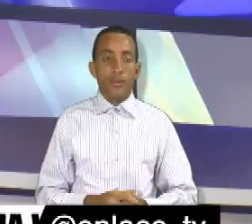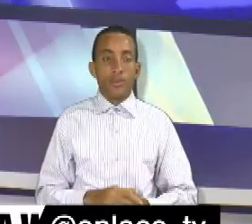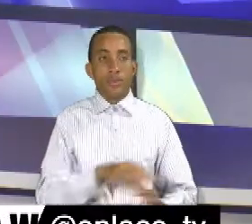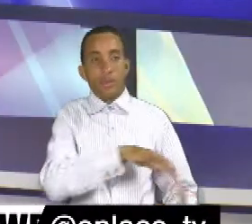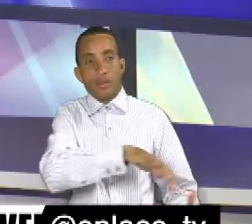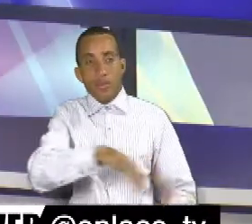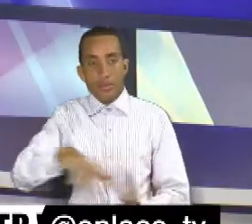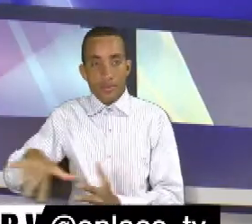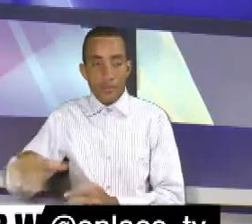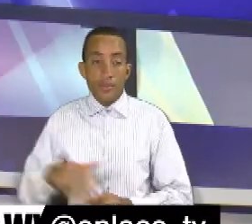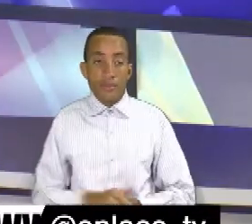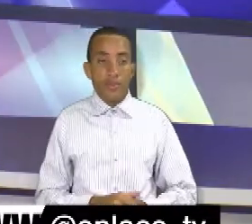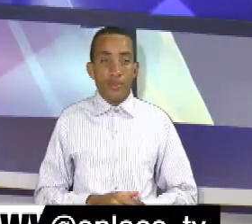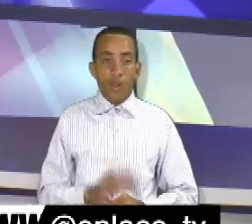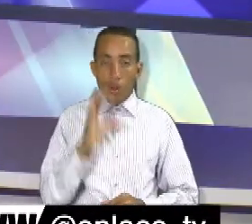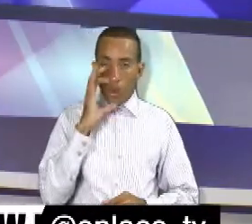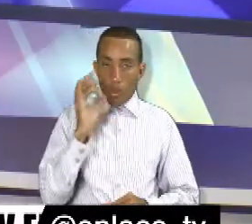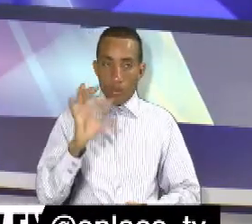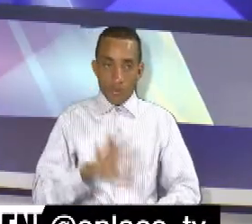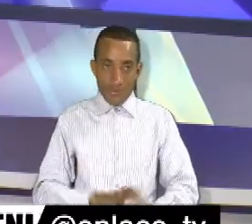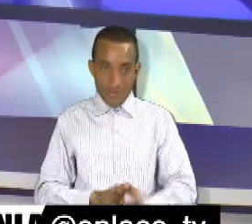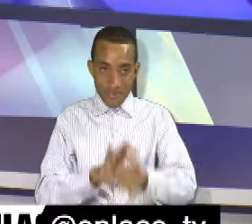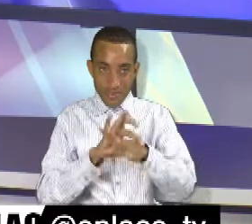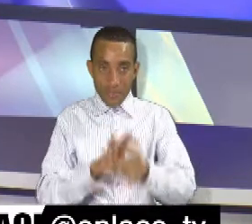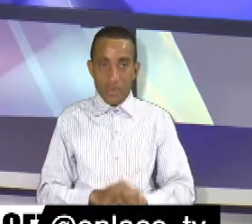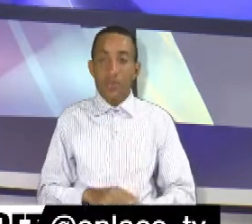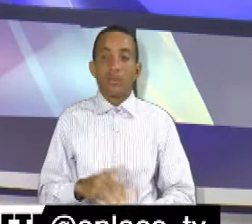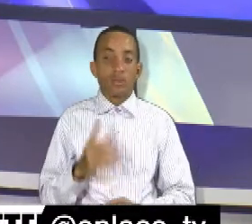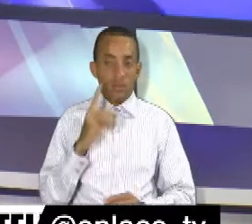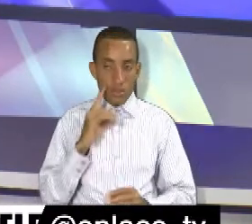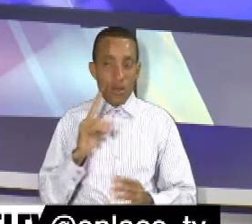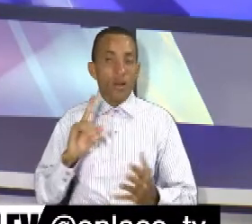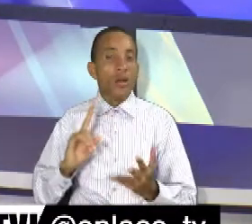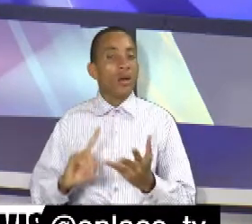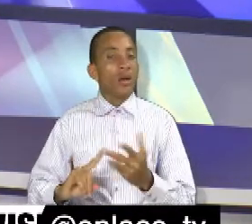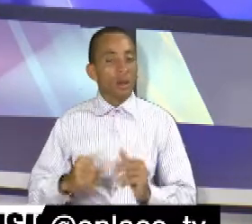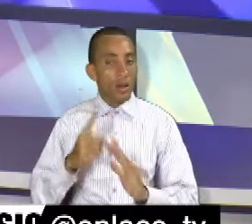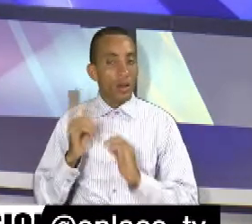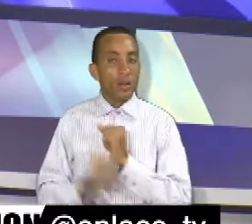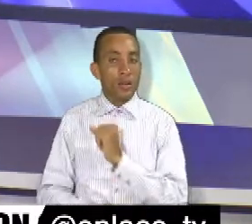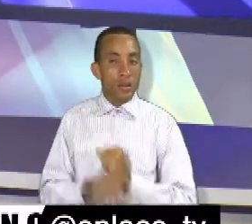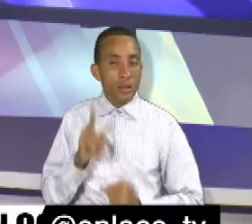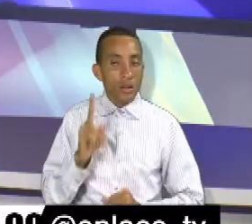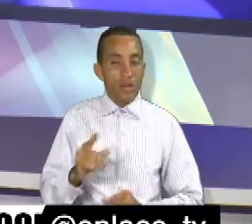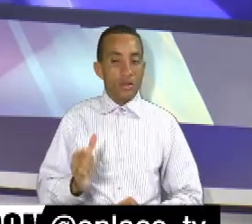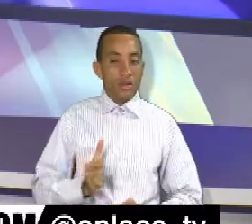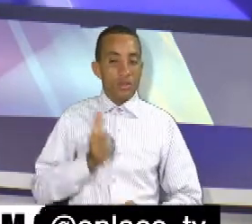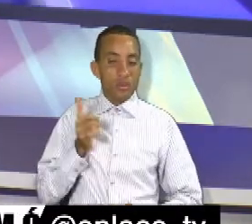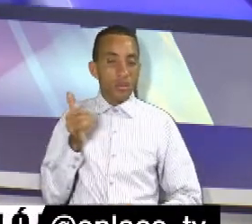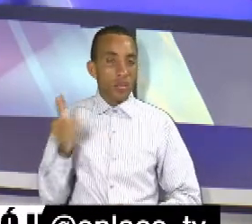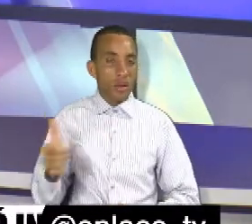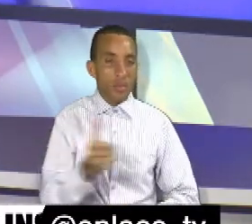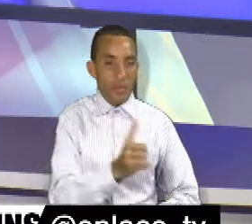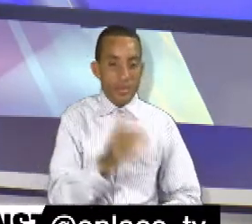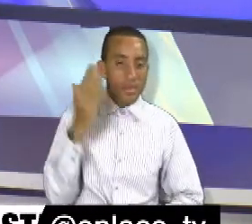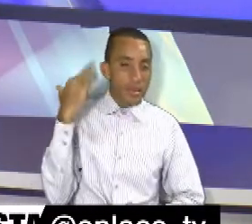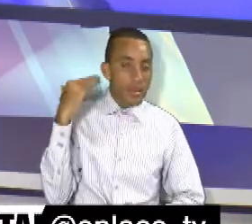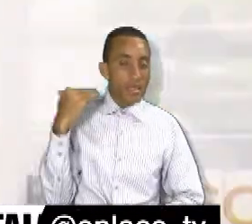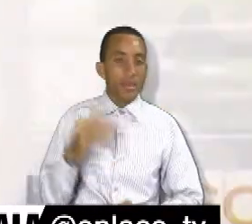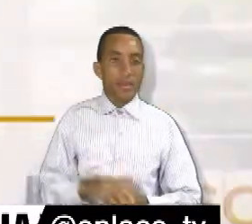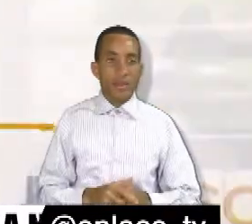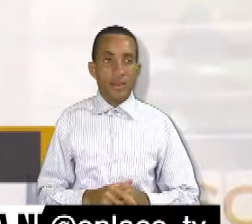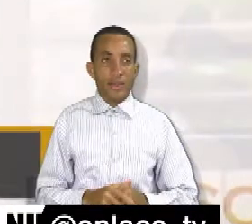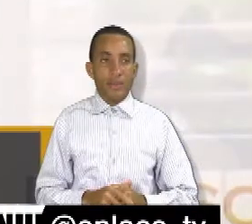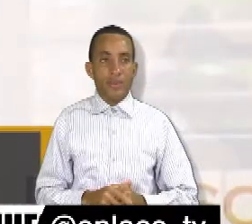médico legista Camilo Ernesto Baza, quien está acusado por las autoridades del presunto delito de acceso carnal violento.